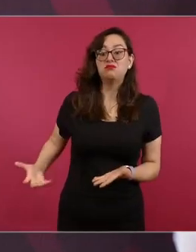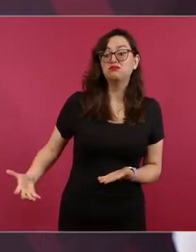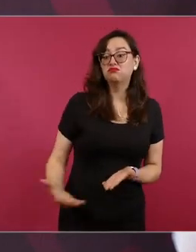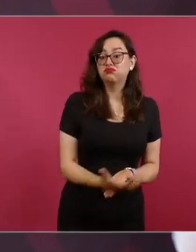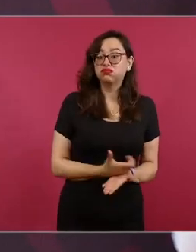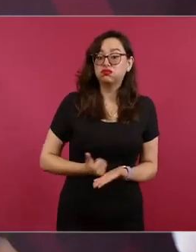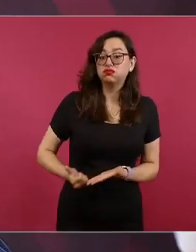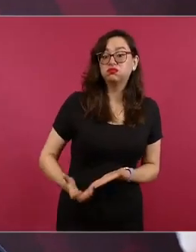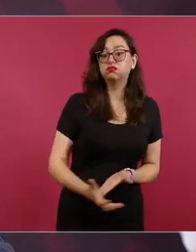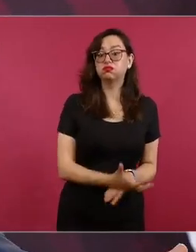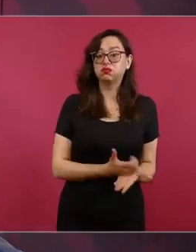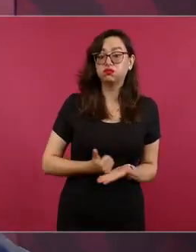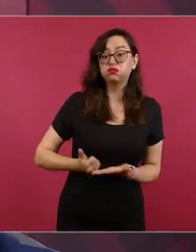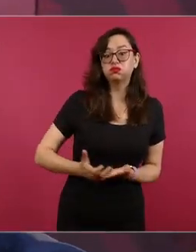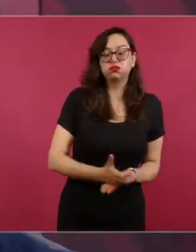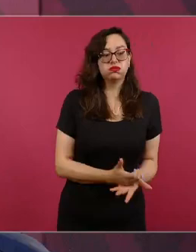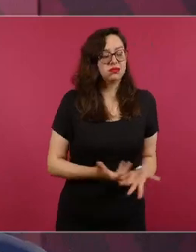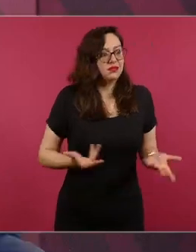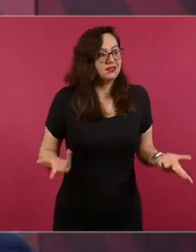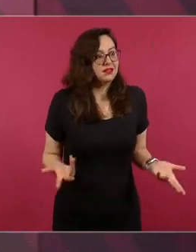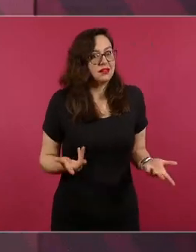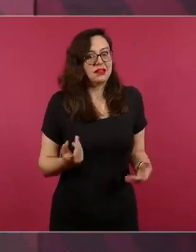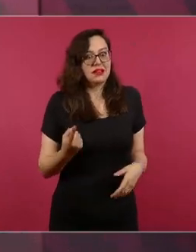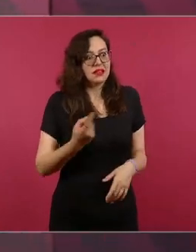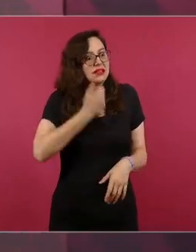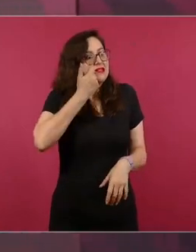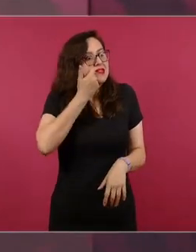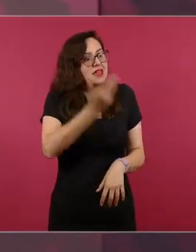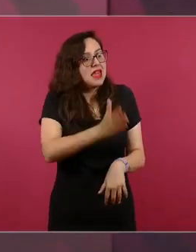Entonces, ¿qué cosa es lo que quieren?